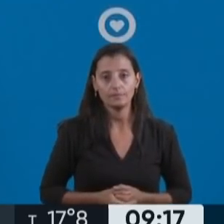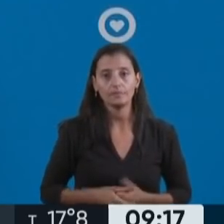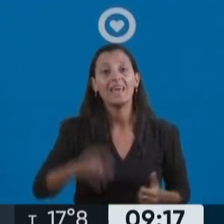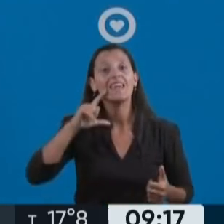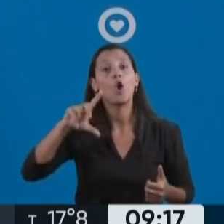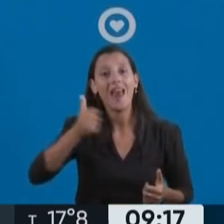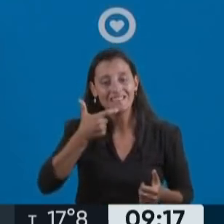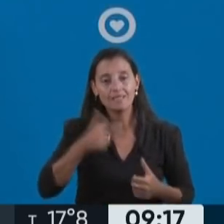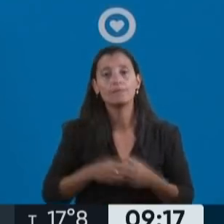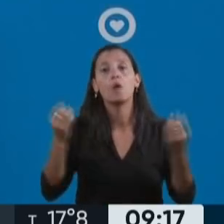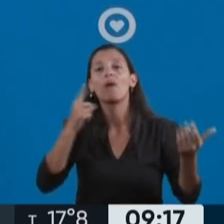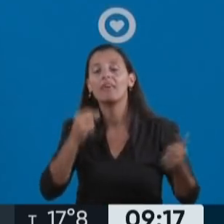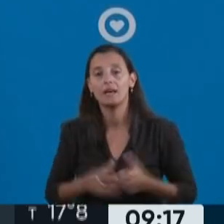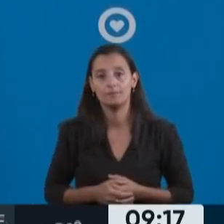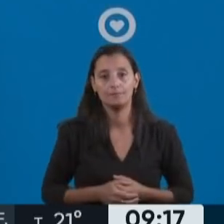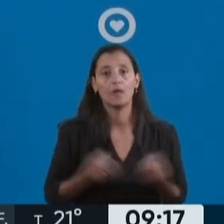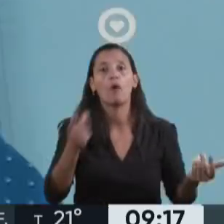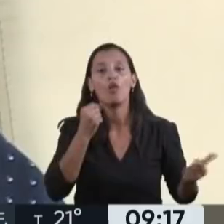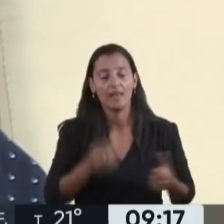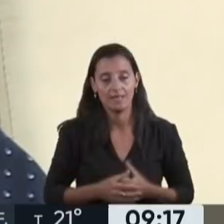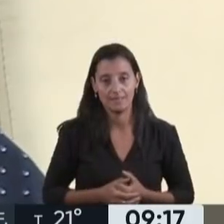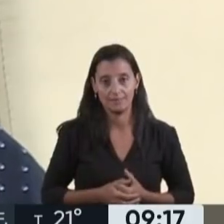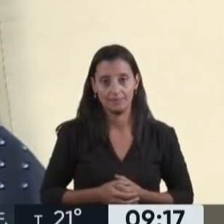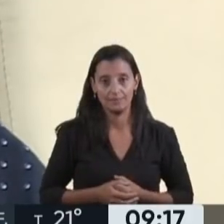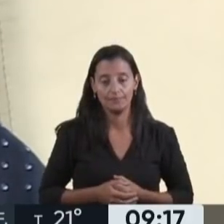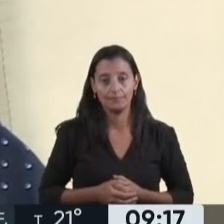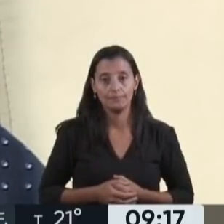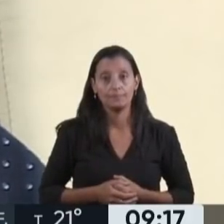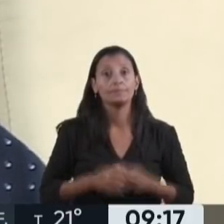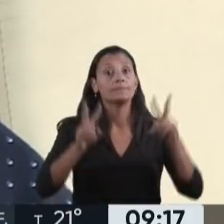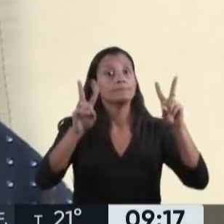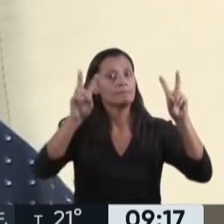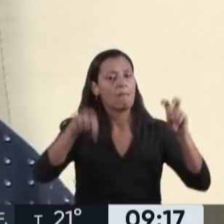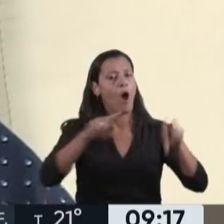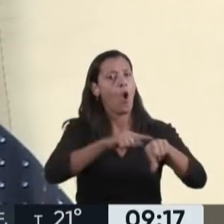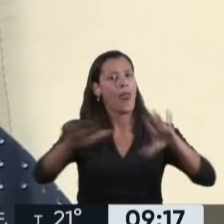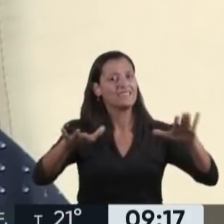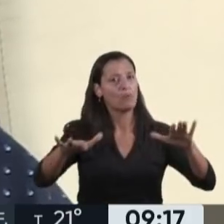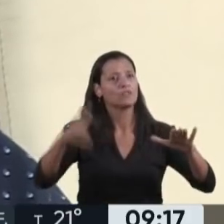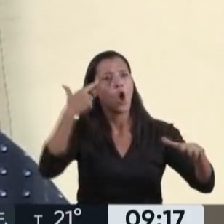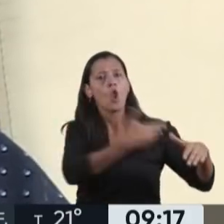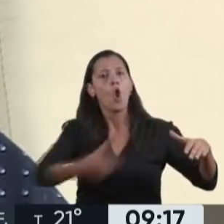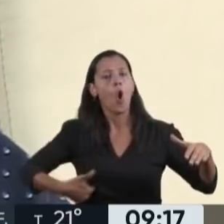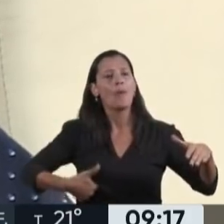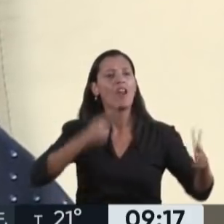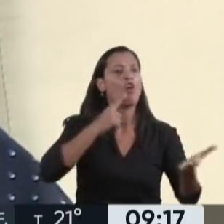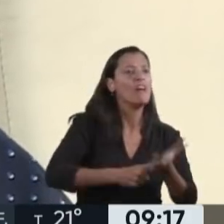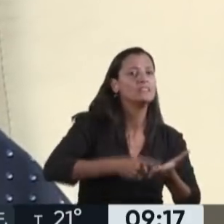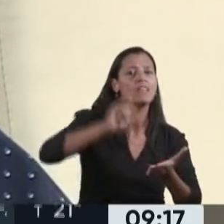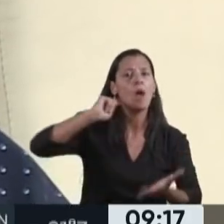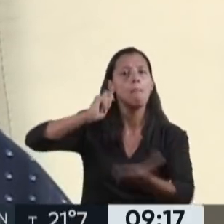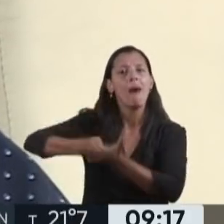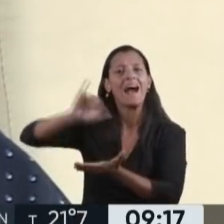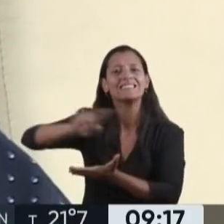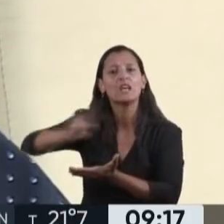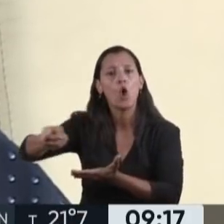Nicolás Gallardo. Buen día, Nicolás. ¿Qué tal? ¿Cómo estás? Buenos días. En el marco de esta situación donde el gobierno todavía no definió si va a pagar mañana o no